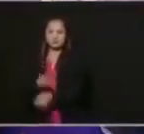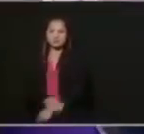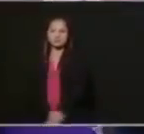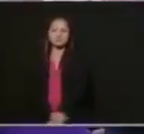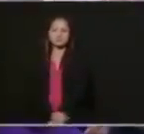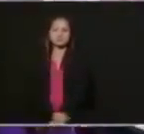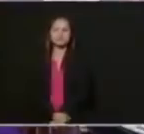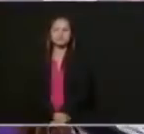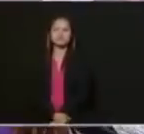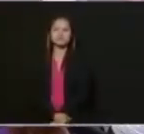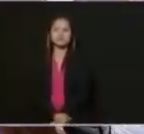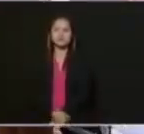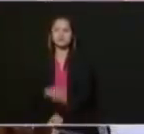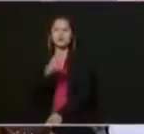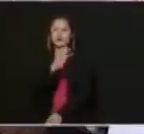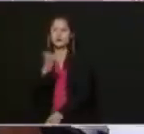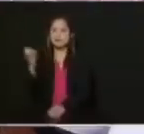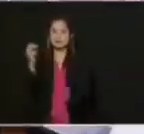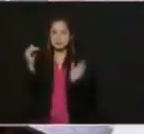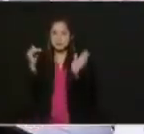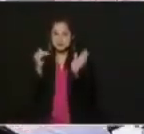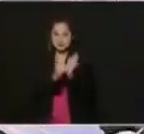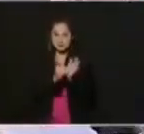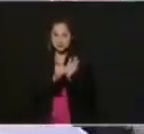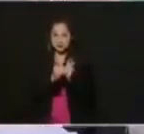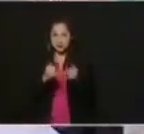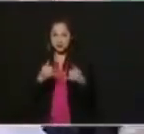300,000 jóvenes